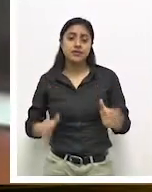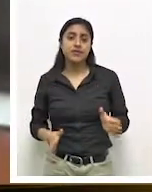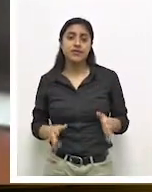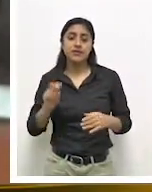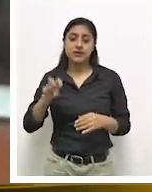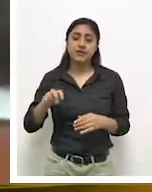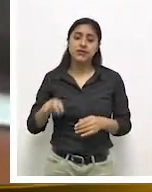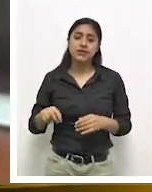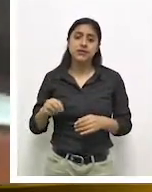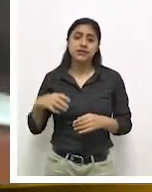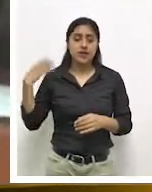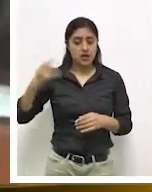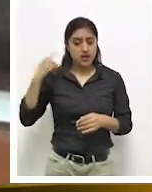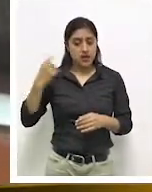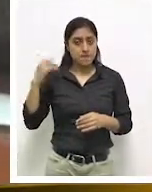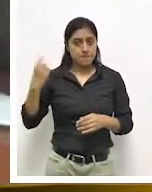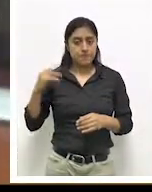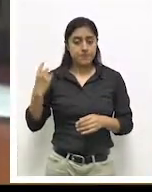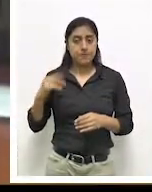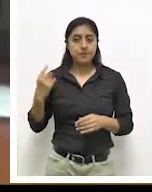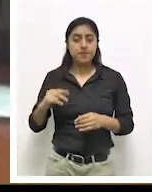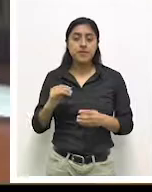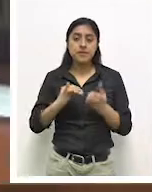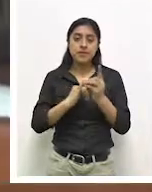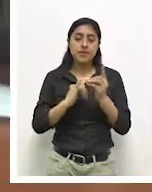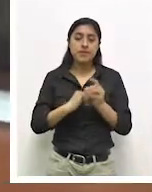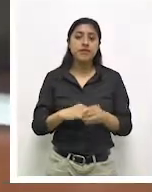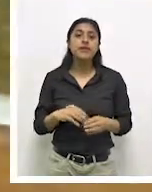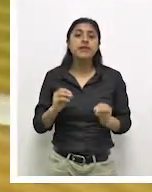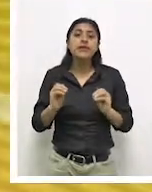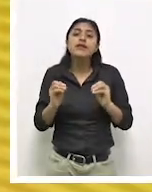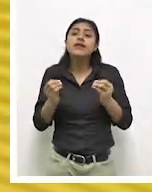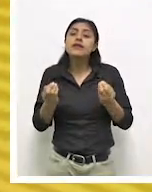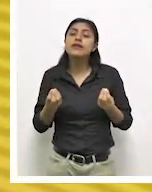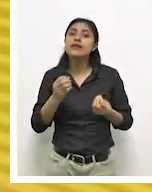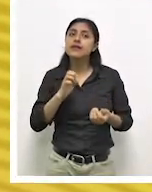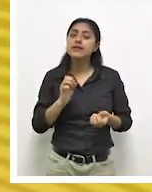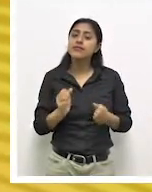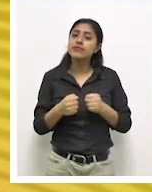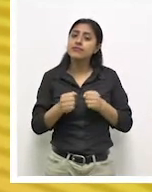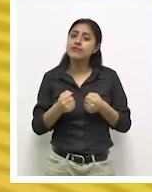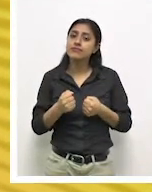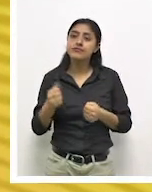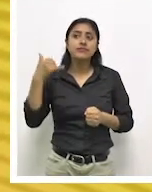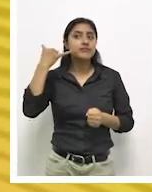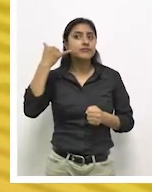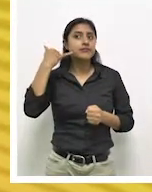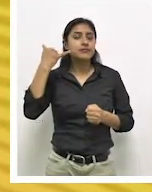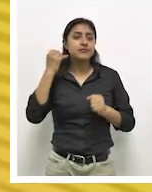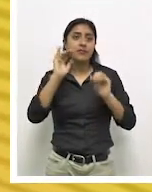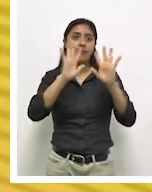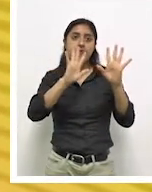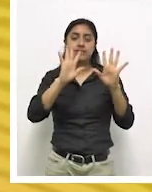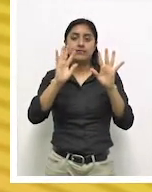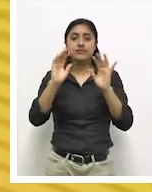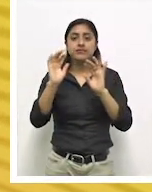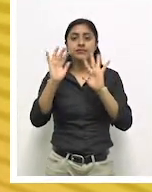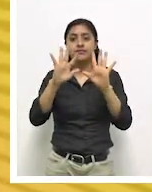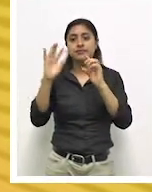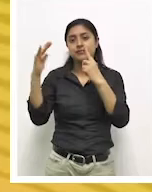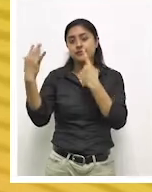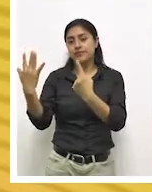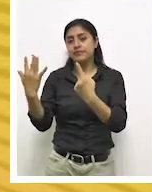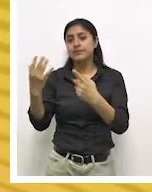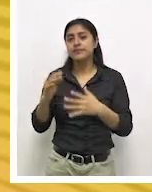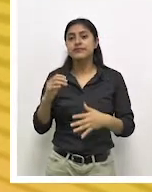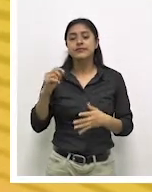de manera urgente su DPI. ¿Qué se debe hacer? Llamar al número 1516, opción 8 del Centro de Información de RENAP.